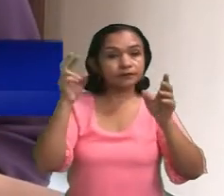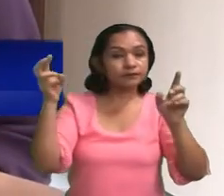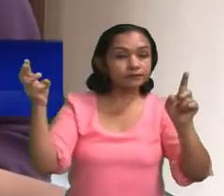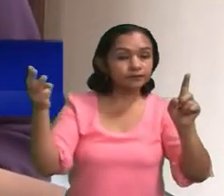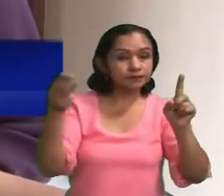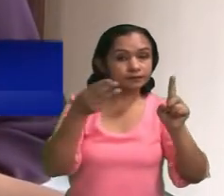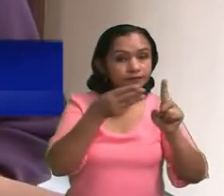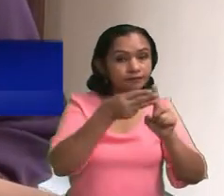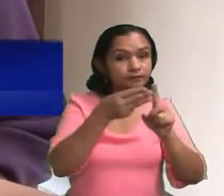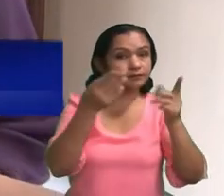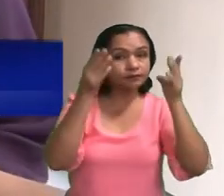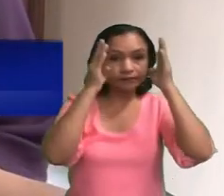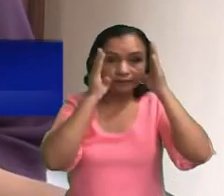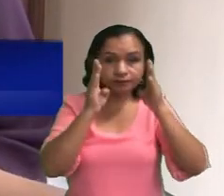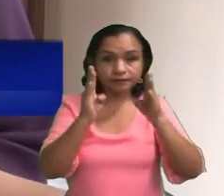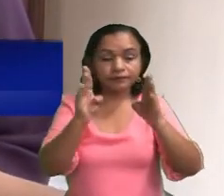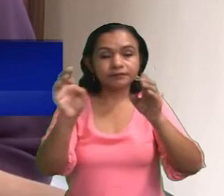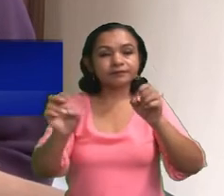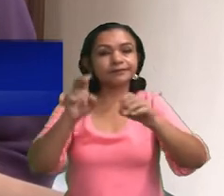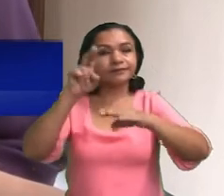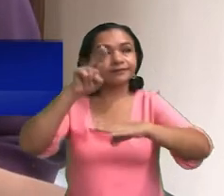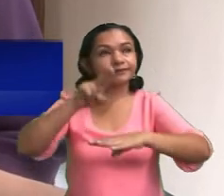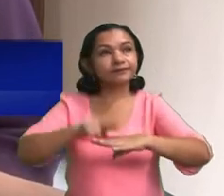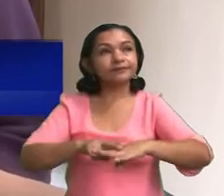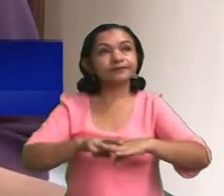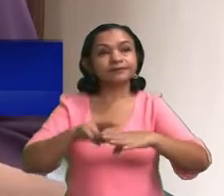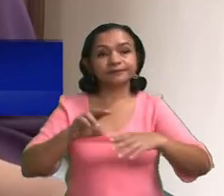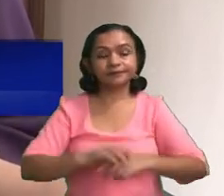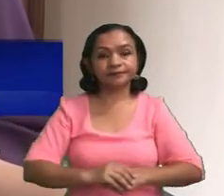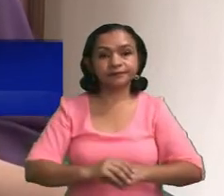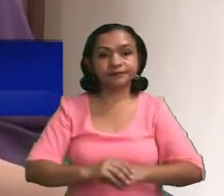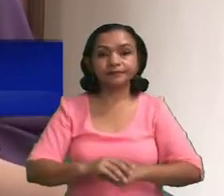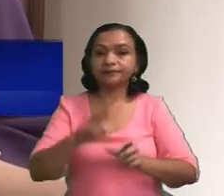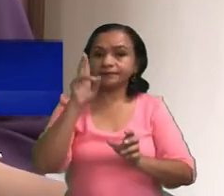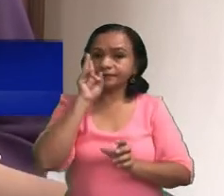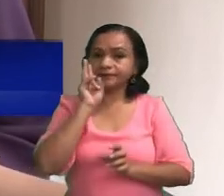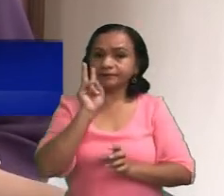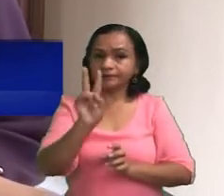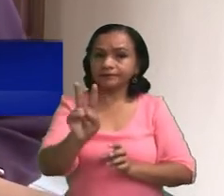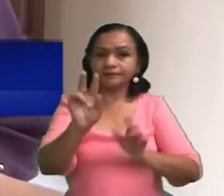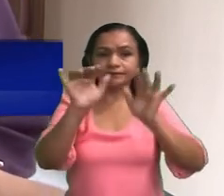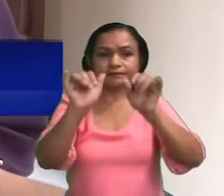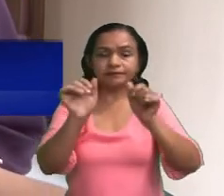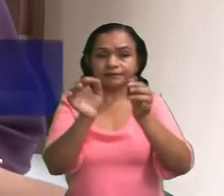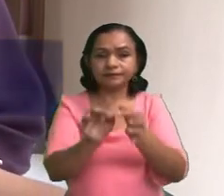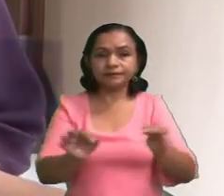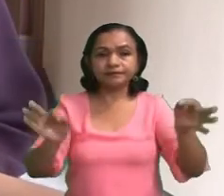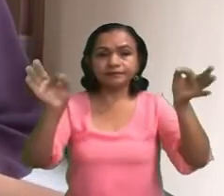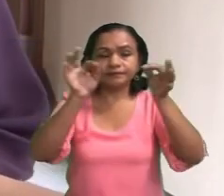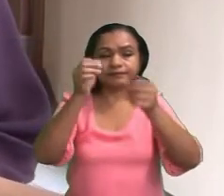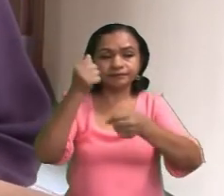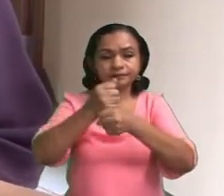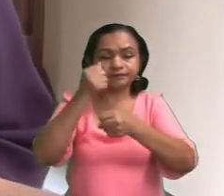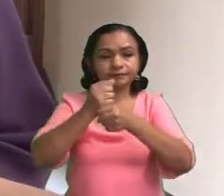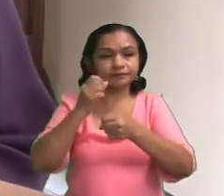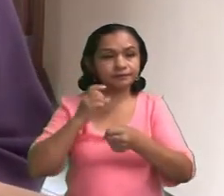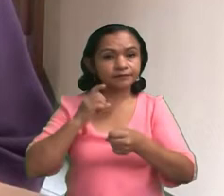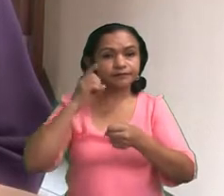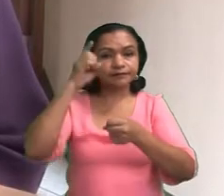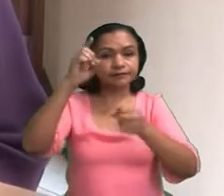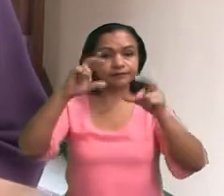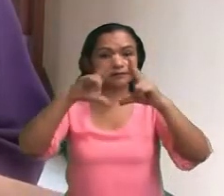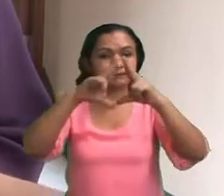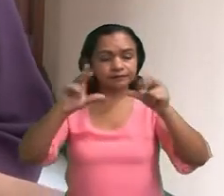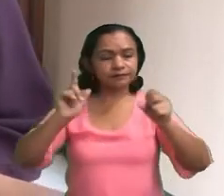también con énfasis a nivel nacional, ¿verdad? Veíamos los importantes avances que nosotros como país pues